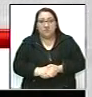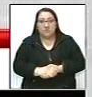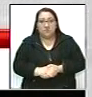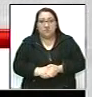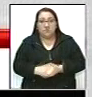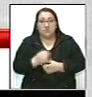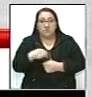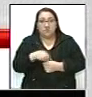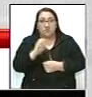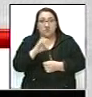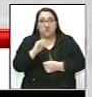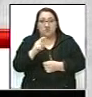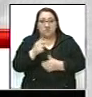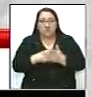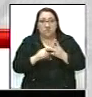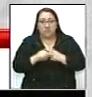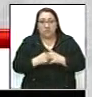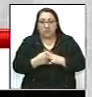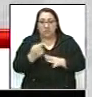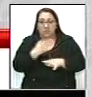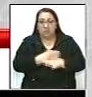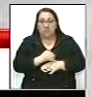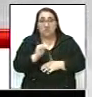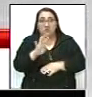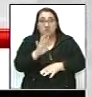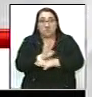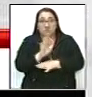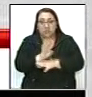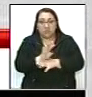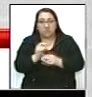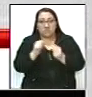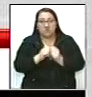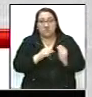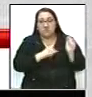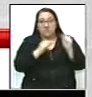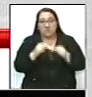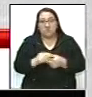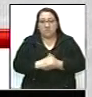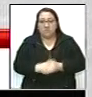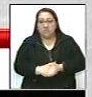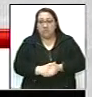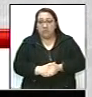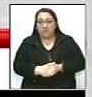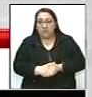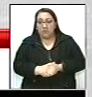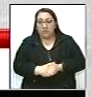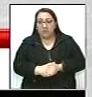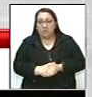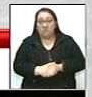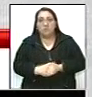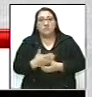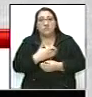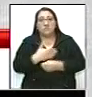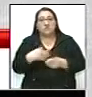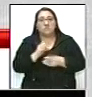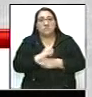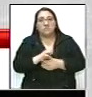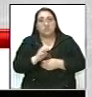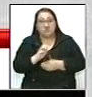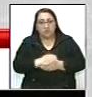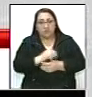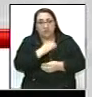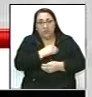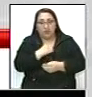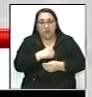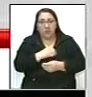cita que comenzó a las 4 de la tarde con la presentación, reitero, del presidente del Consejo de